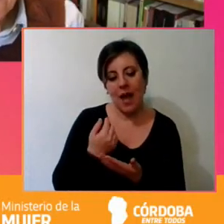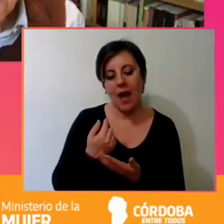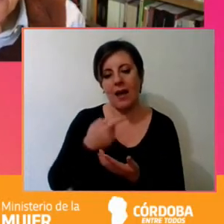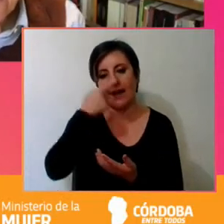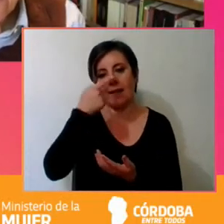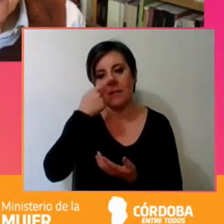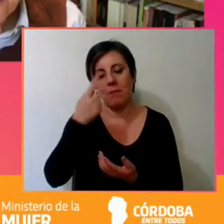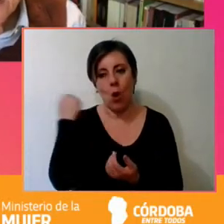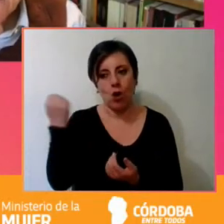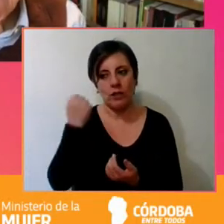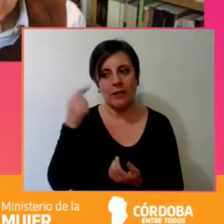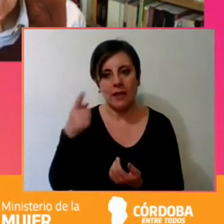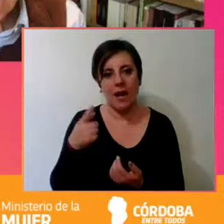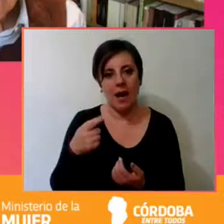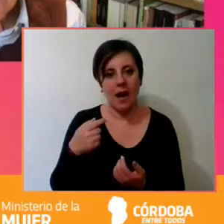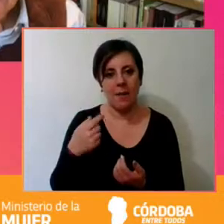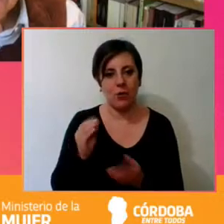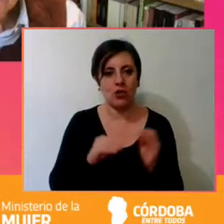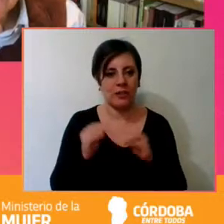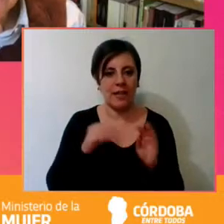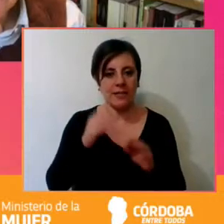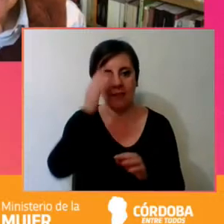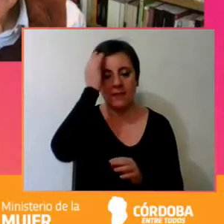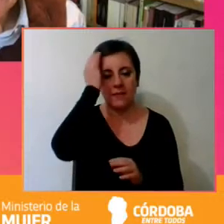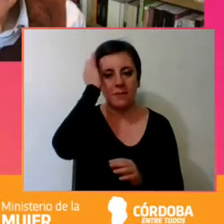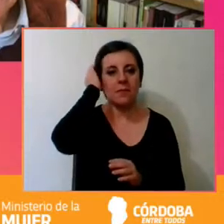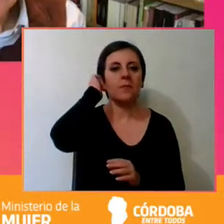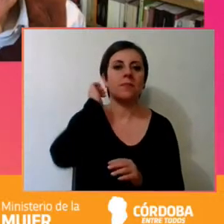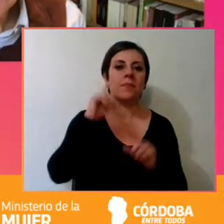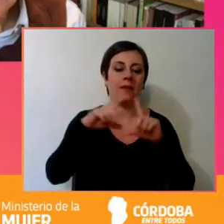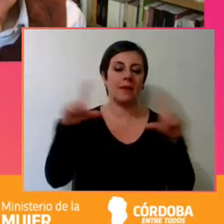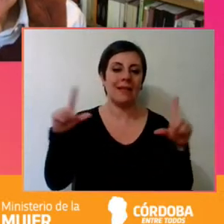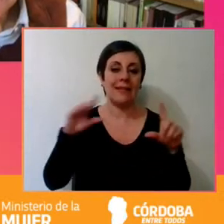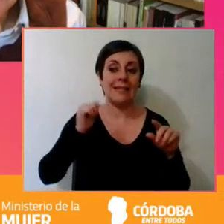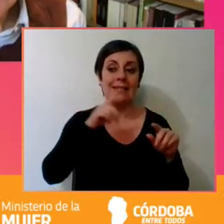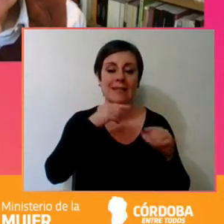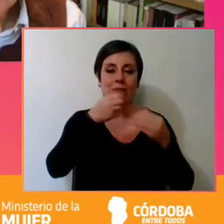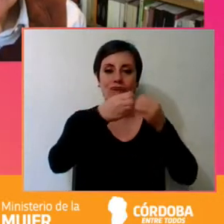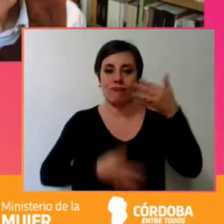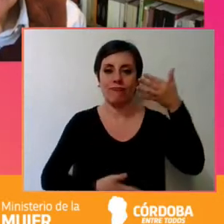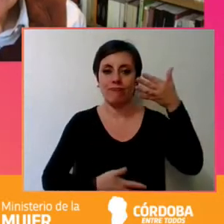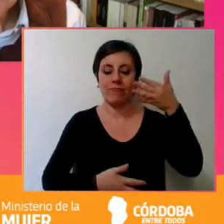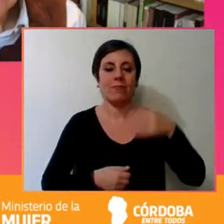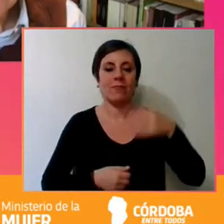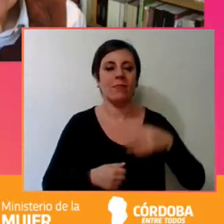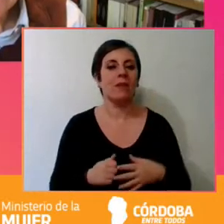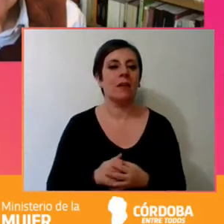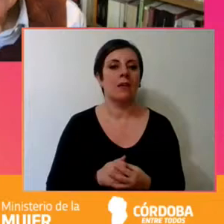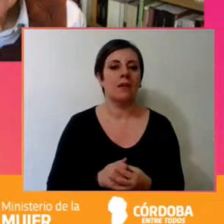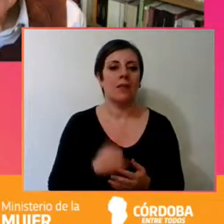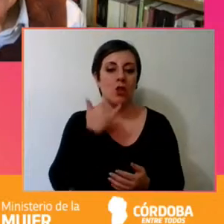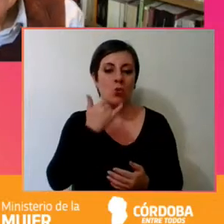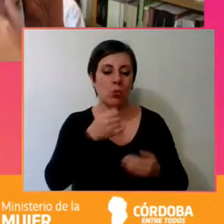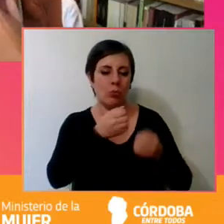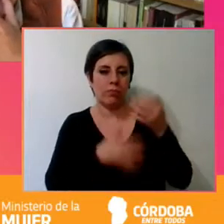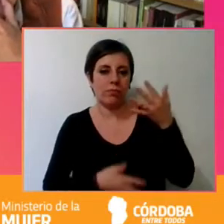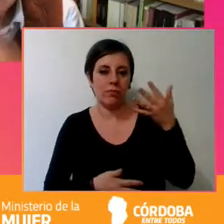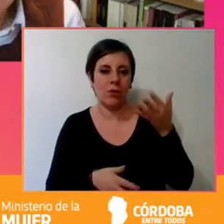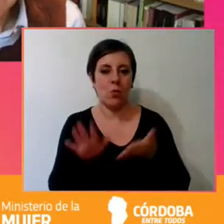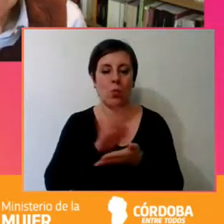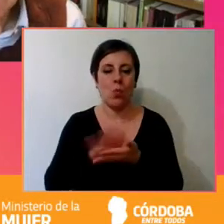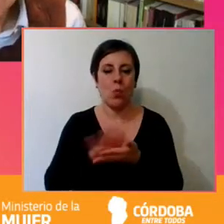Nos quedamos, y es lo que estamos viendo en el chat de las alumnas y alumnos, esto del nuevo sujeto social